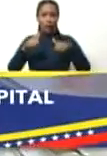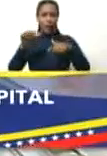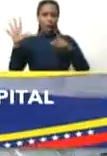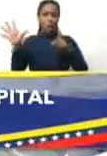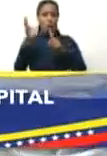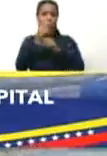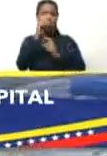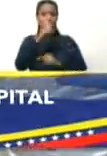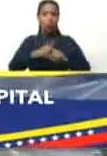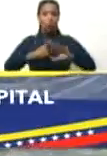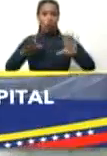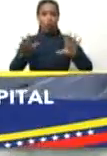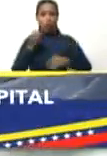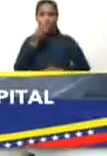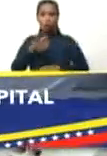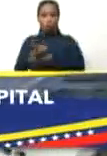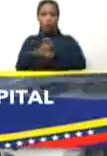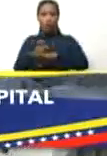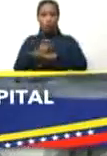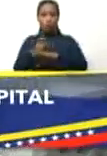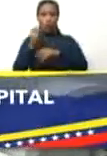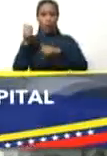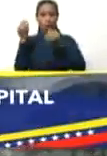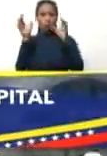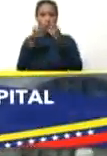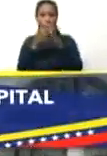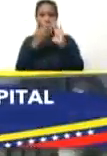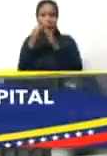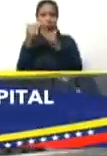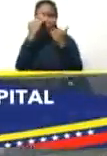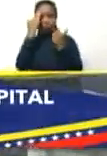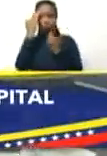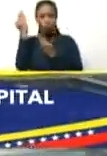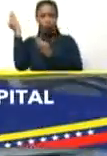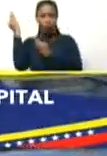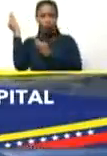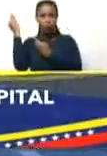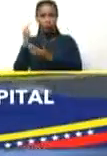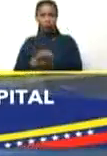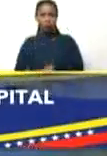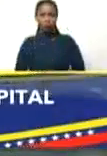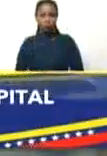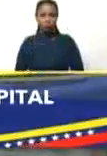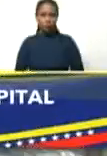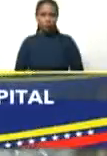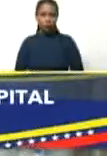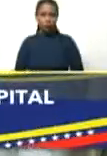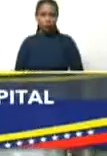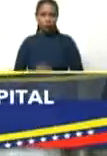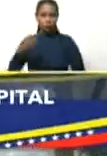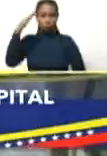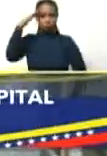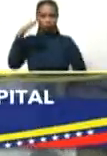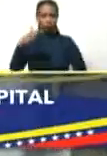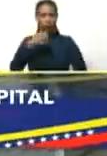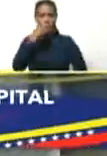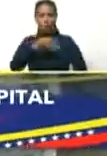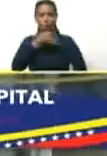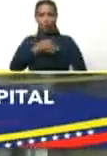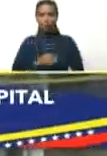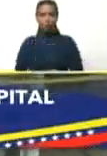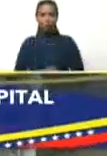del 1x10 para el buen gobierno a través de la Micomile. Adelante, mi comandante Suleimán. Mi comandante jefe, buenas tardes.